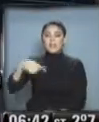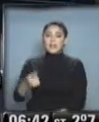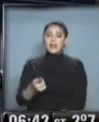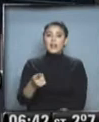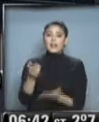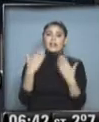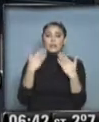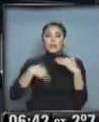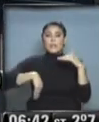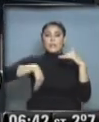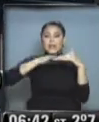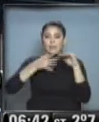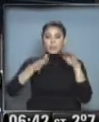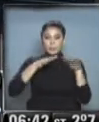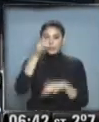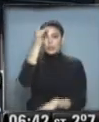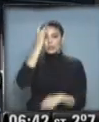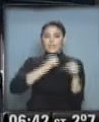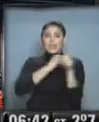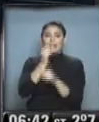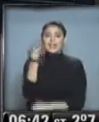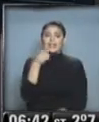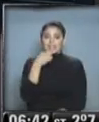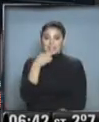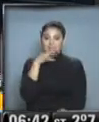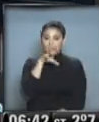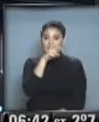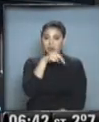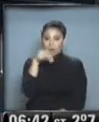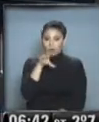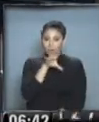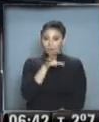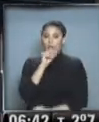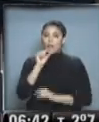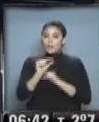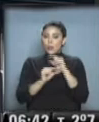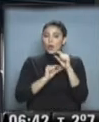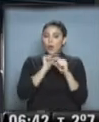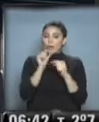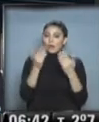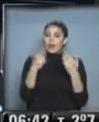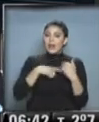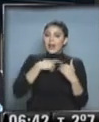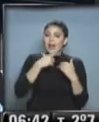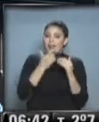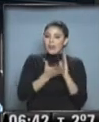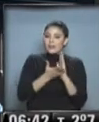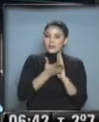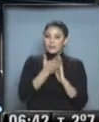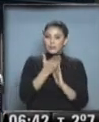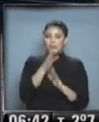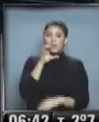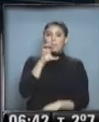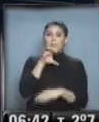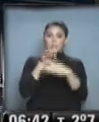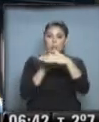Las temperaturas máximas rondarán los 12 a 17 grados en Neuquén. Ya lentamente se va calentando un poquito la atmósfera. Allí en el norte de la